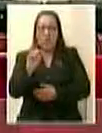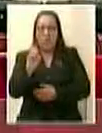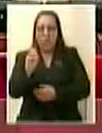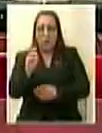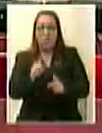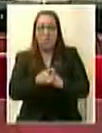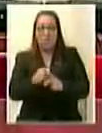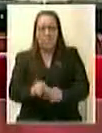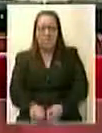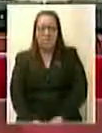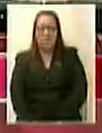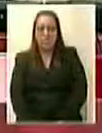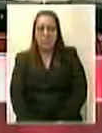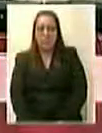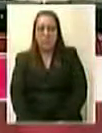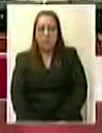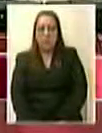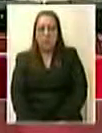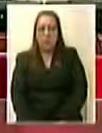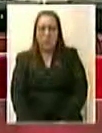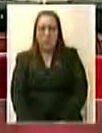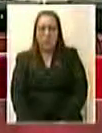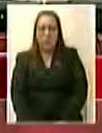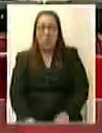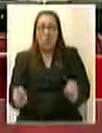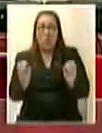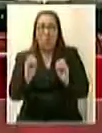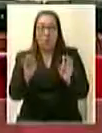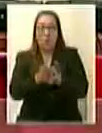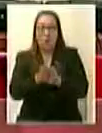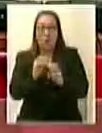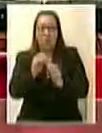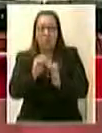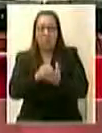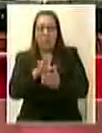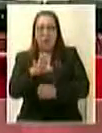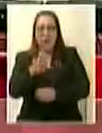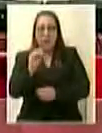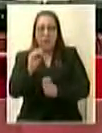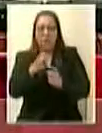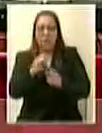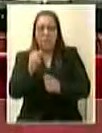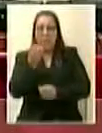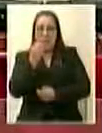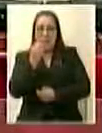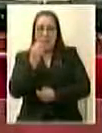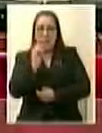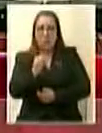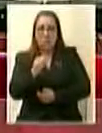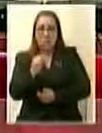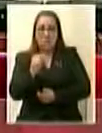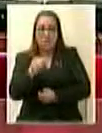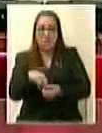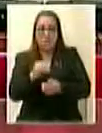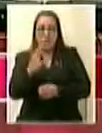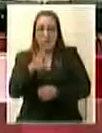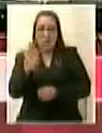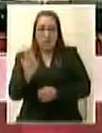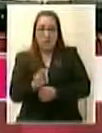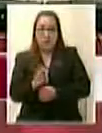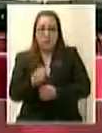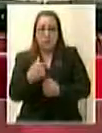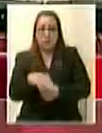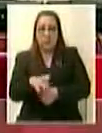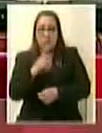saturadas. Igual o más de 5 gramos por cada 100 gramos de alimento sólido, o sea, 5%,